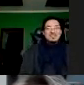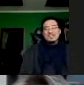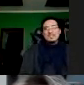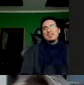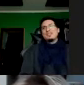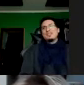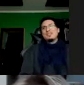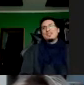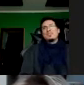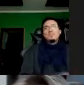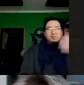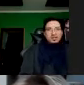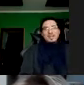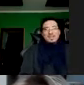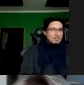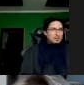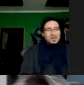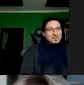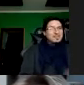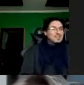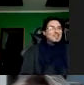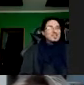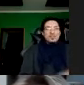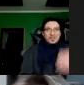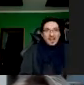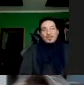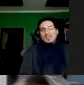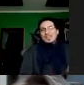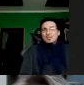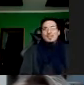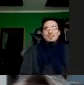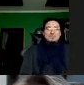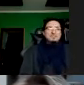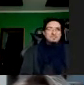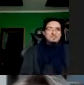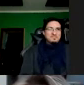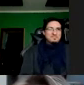sencillo, chiquillos, no tiene ninguna complejidad. Es por ustedes, es para ustedes. Es un regalo que le estamos dando.